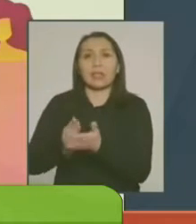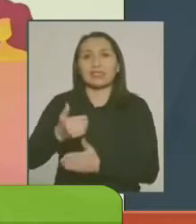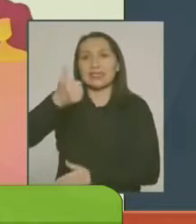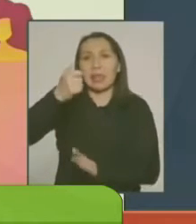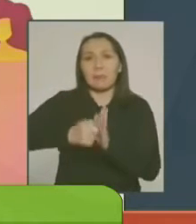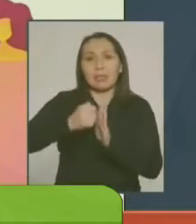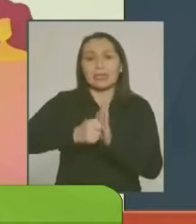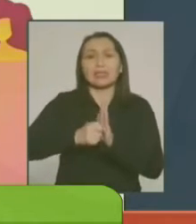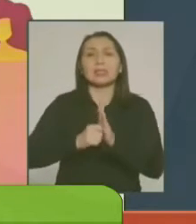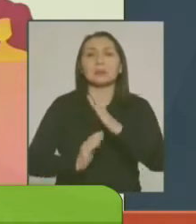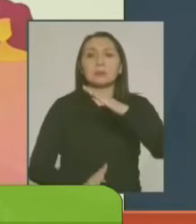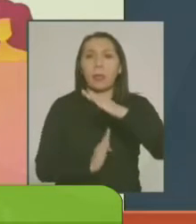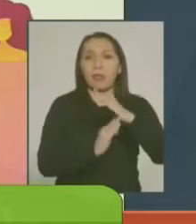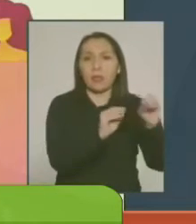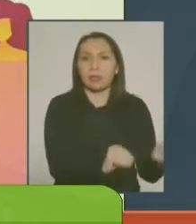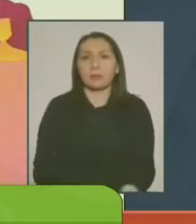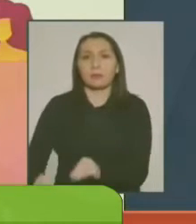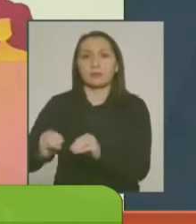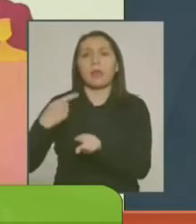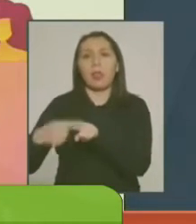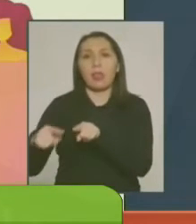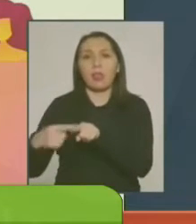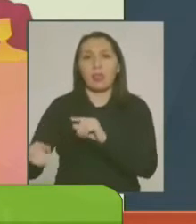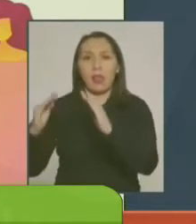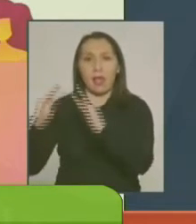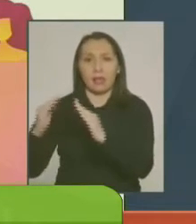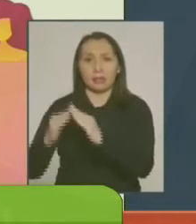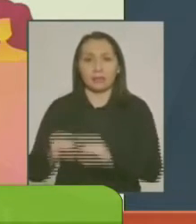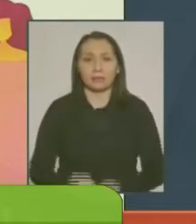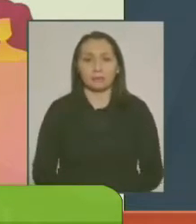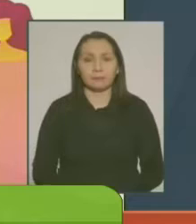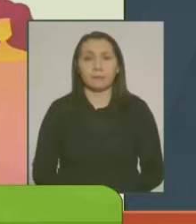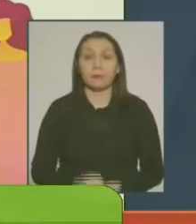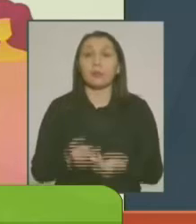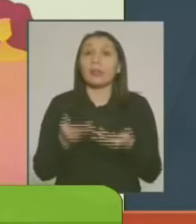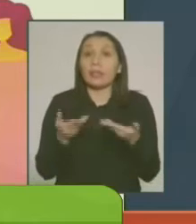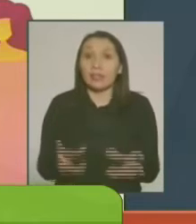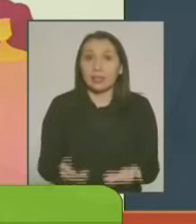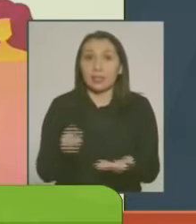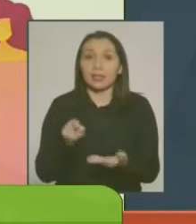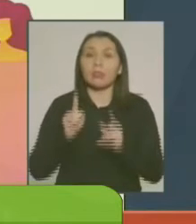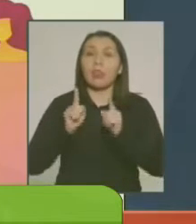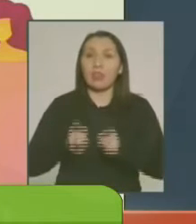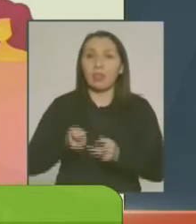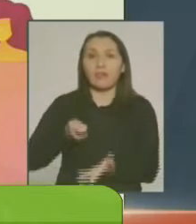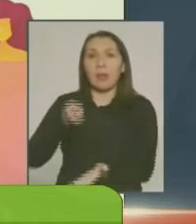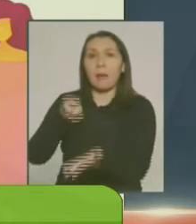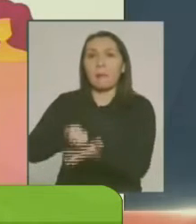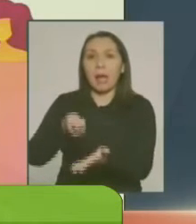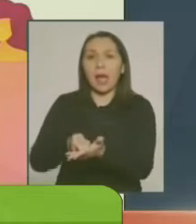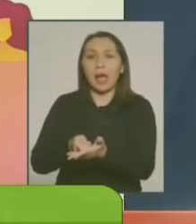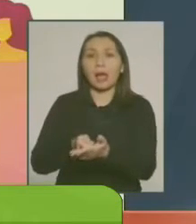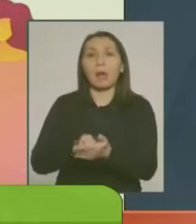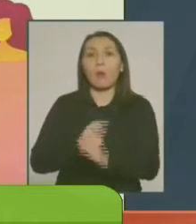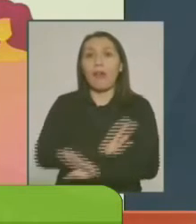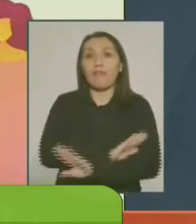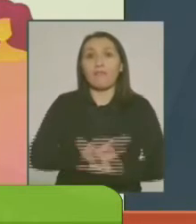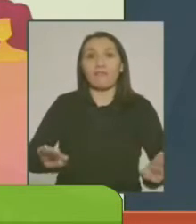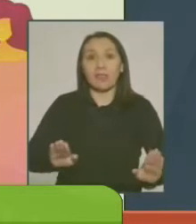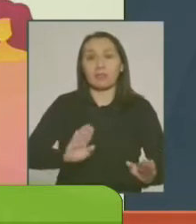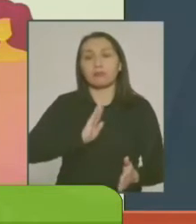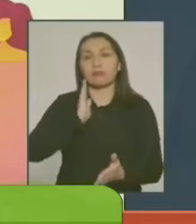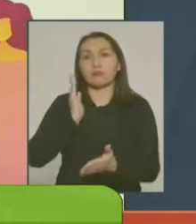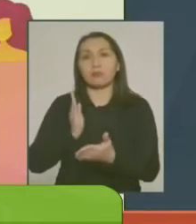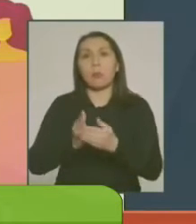siempre estamos disponibles y llanos a encontrar puntos de acuerdo, puntos de consenso con la oposición. Y eso